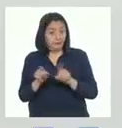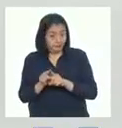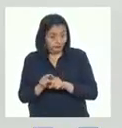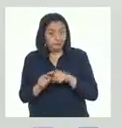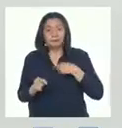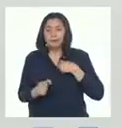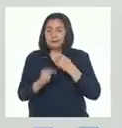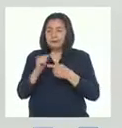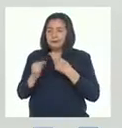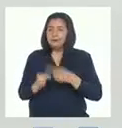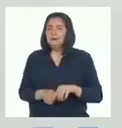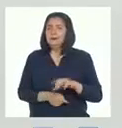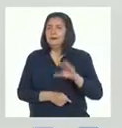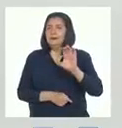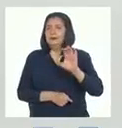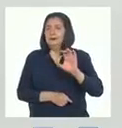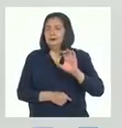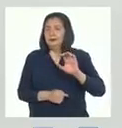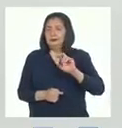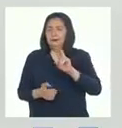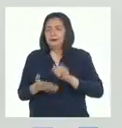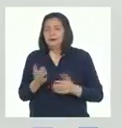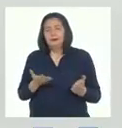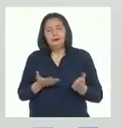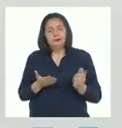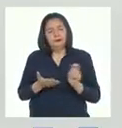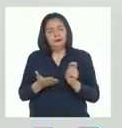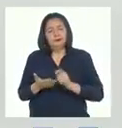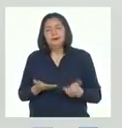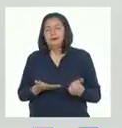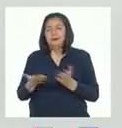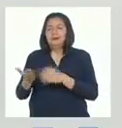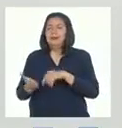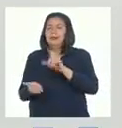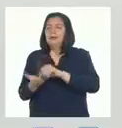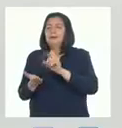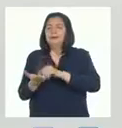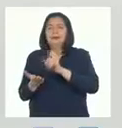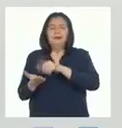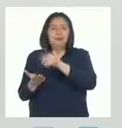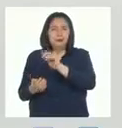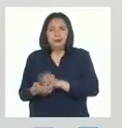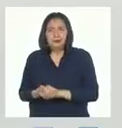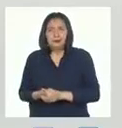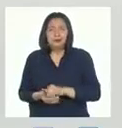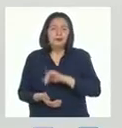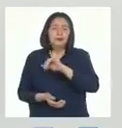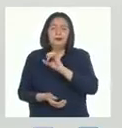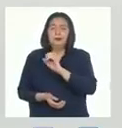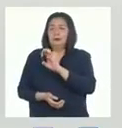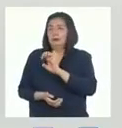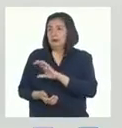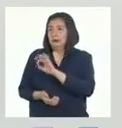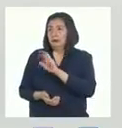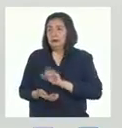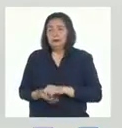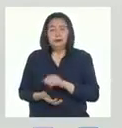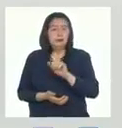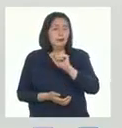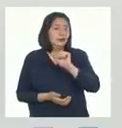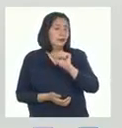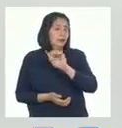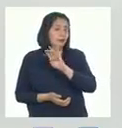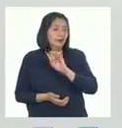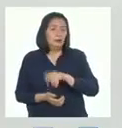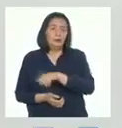También le cuento que cuando Vallejo escribía, llevaba sus poemas al periódico donde eran redactores José Carlos Mariátegui y Abraham